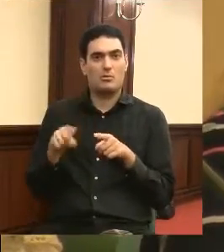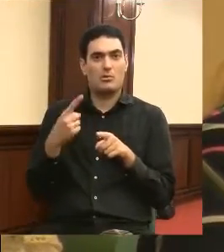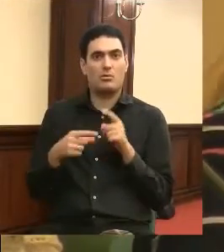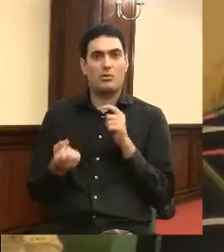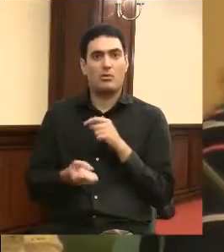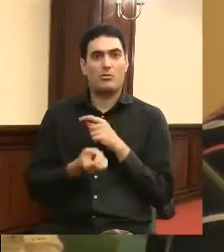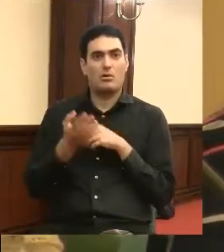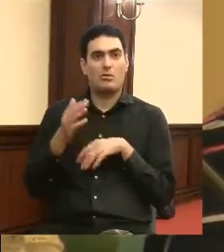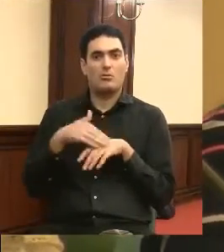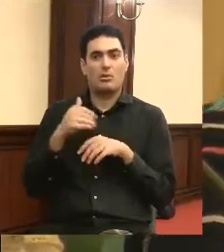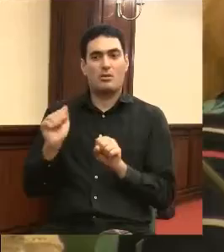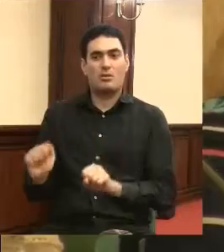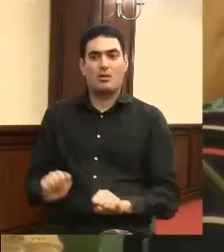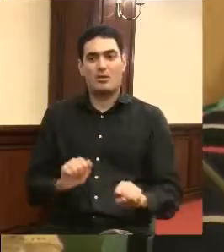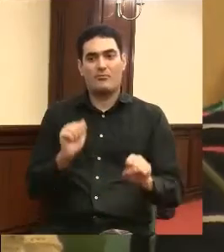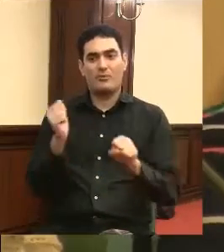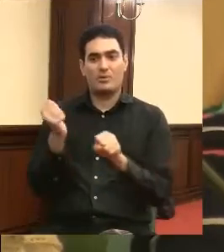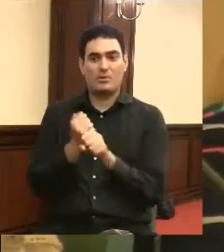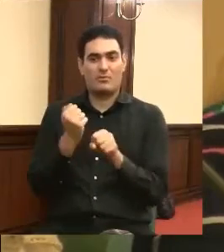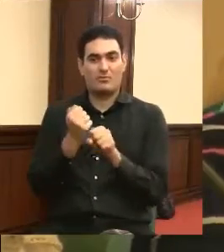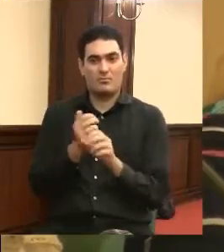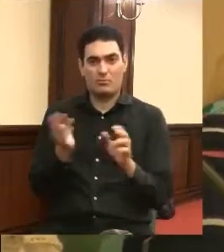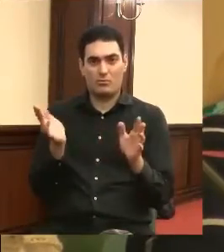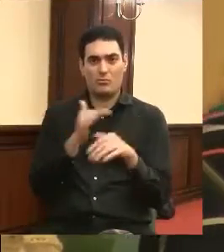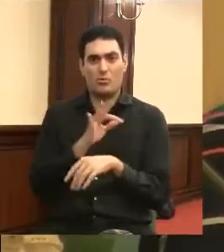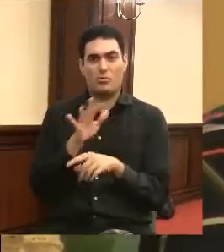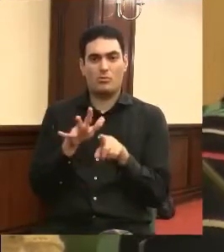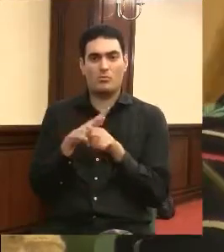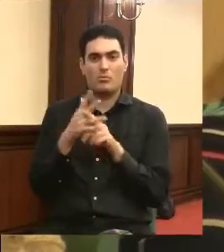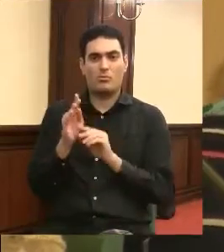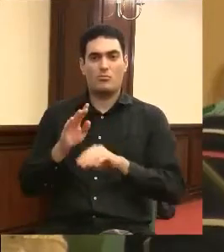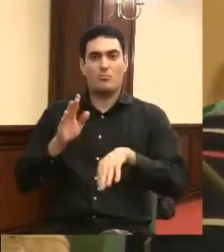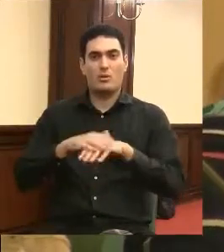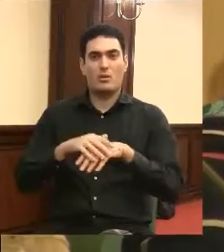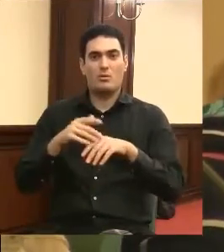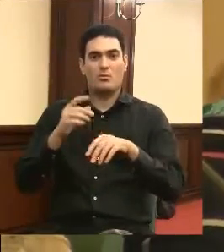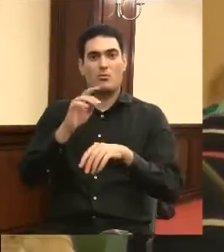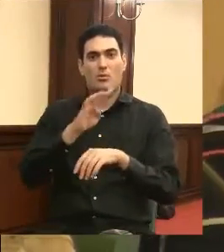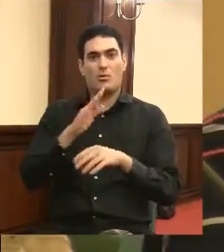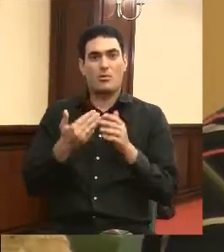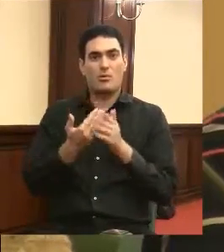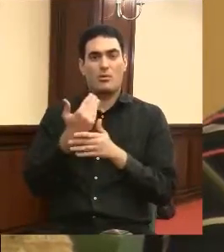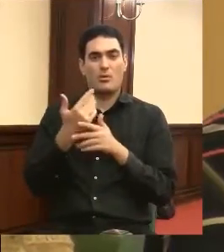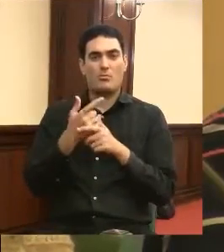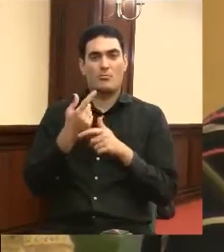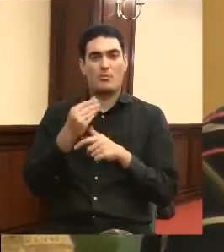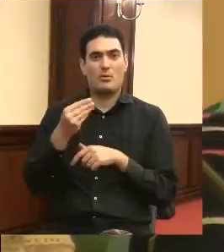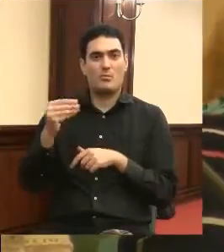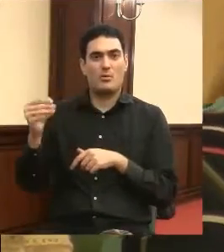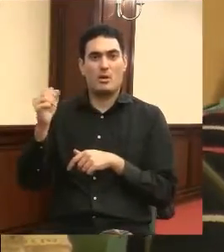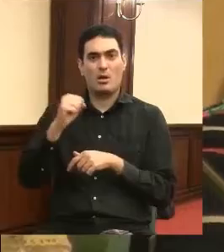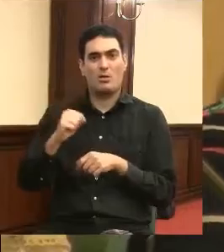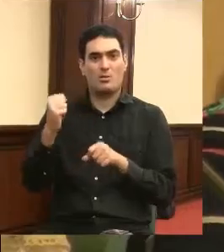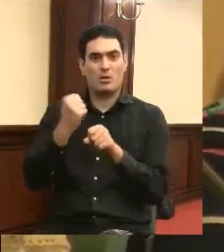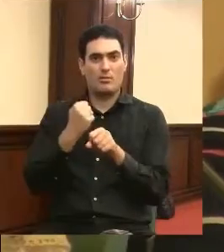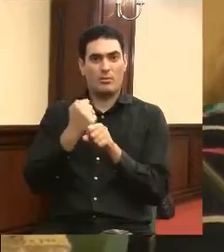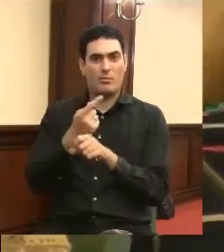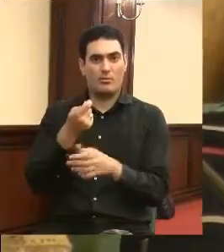mensualidad gratuita. Parece que hay solvencia para algunas cosas, no así para la defensa de los puestos de trabajo o,